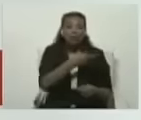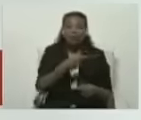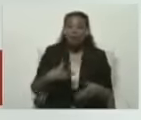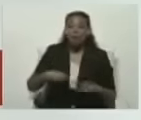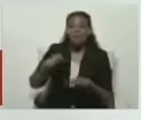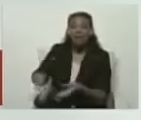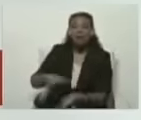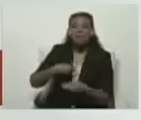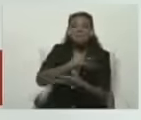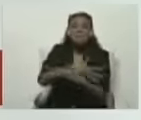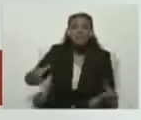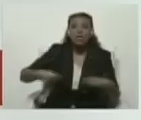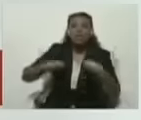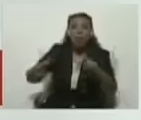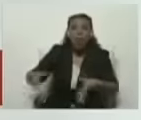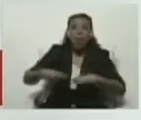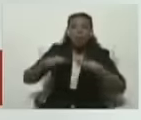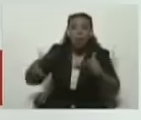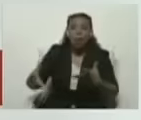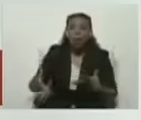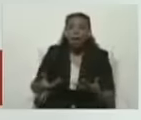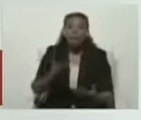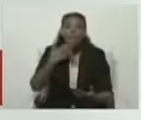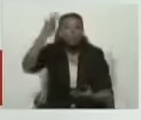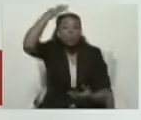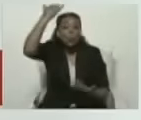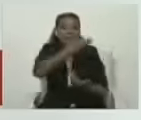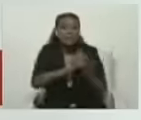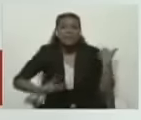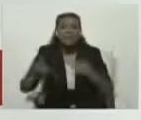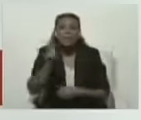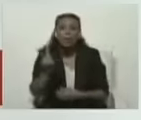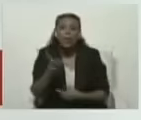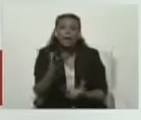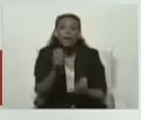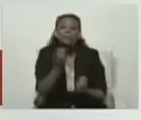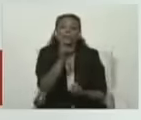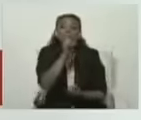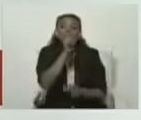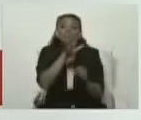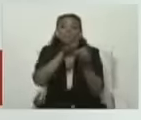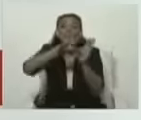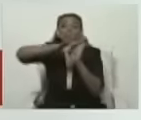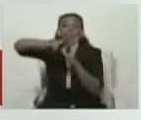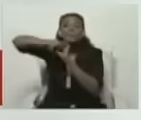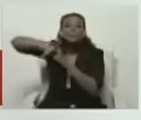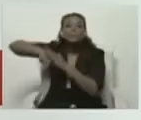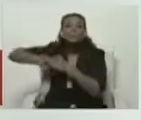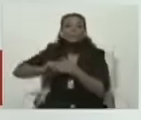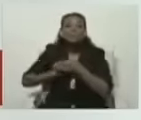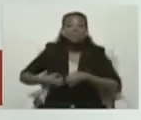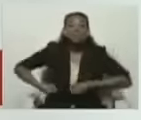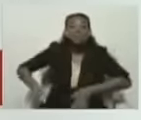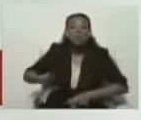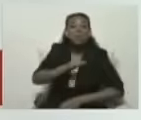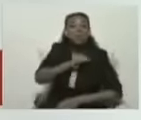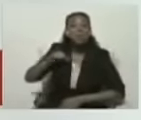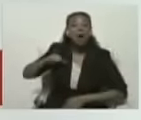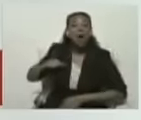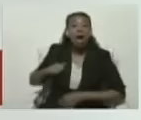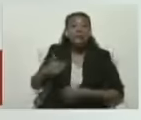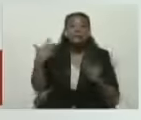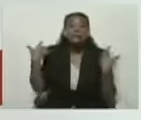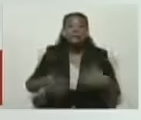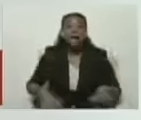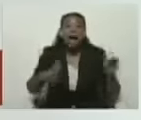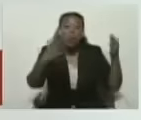plata, millones y millones y millones de dólares. ¿Y qué hizo Guaidó con esa plata? Se la robó, se la gastó. Tiene tremendo